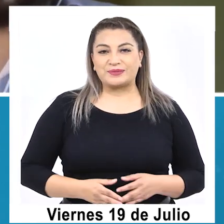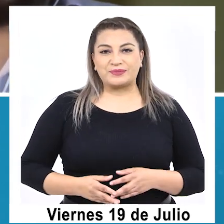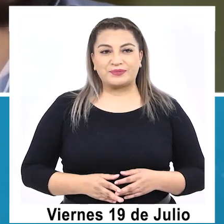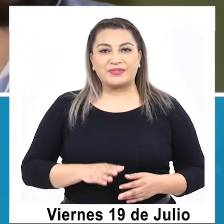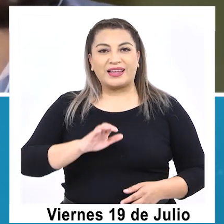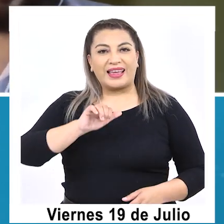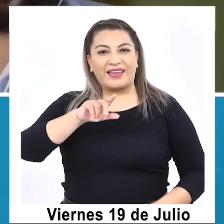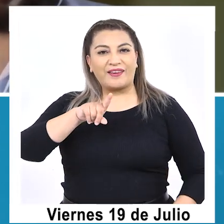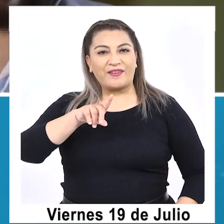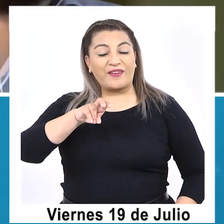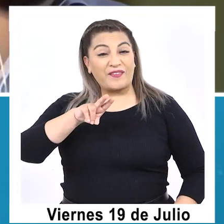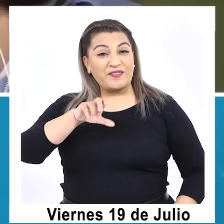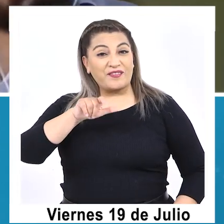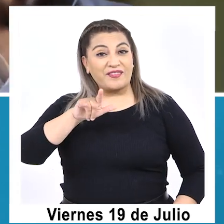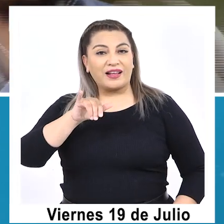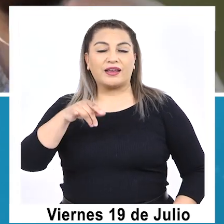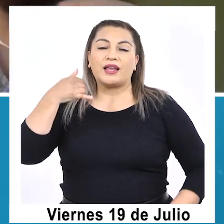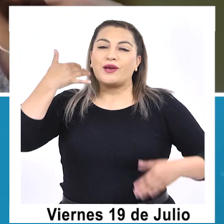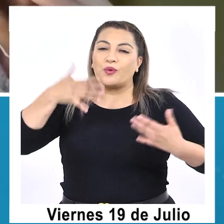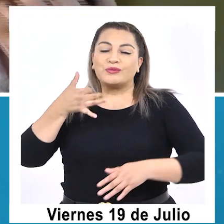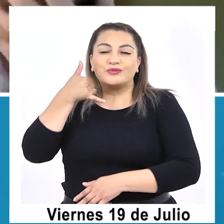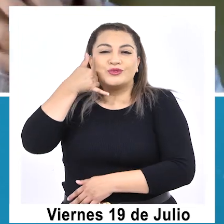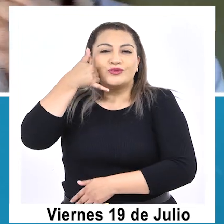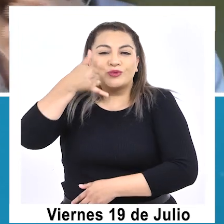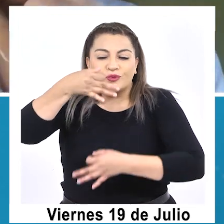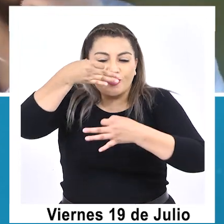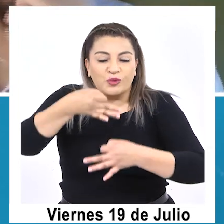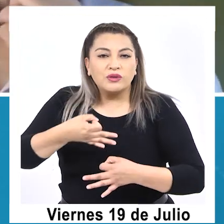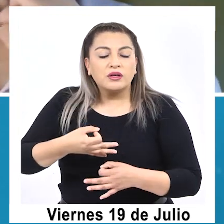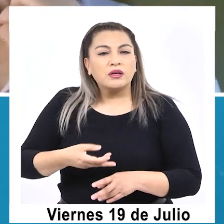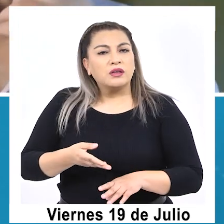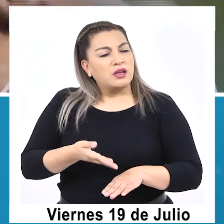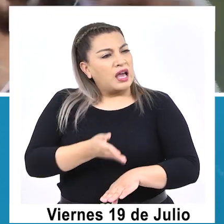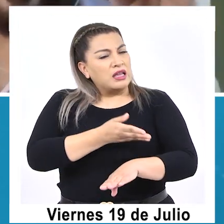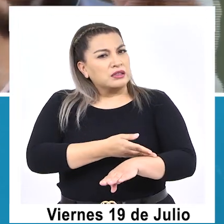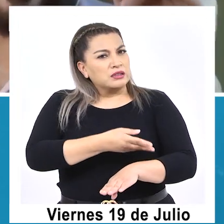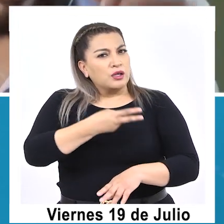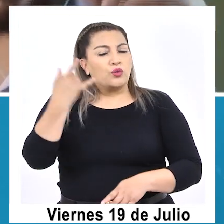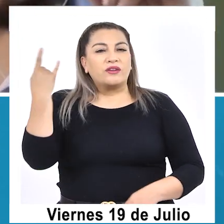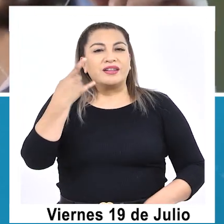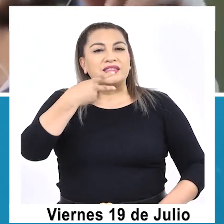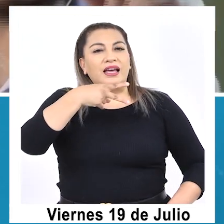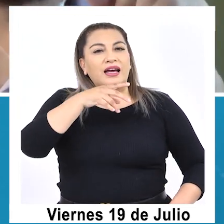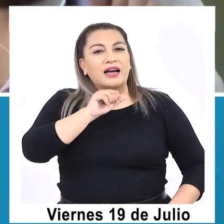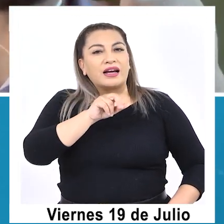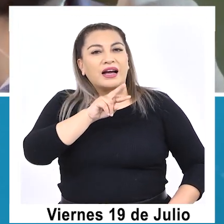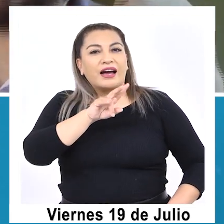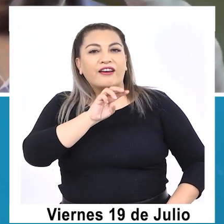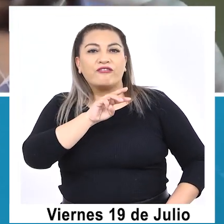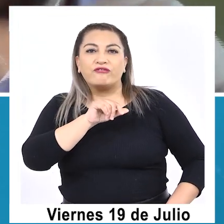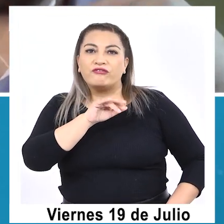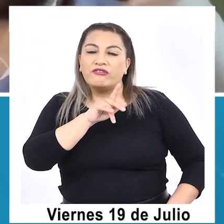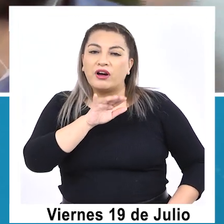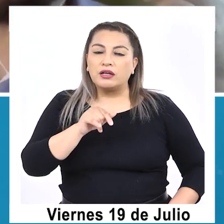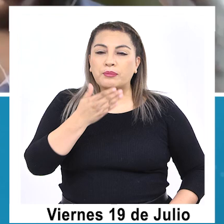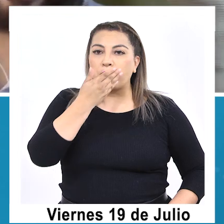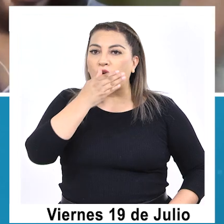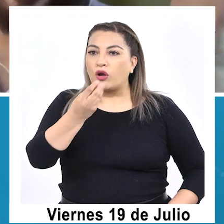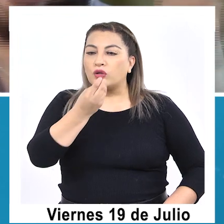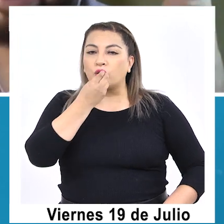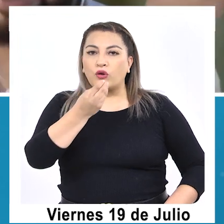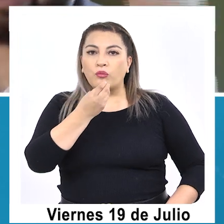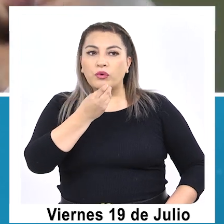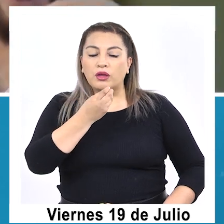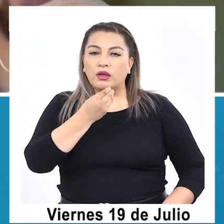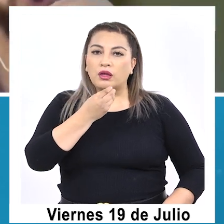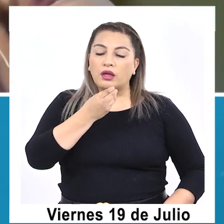Evelyn, la llamamos justamente porque estábamos viendo un estudio de Harvard que dice que mientras mejor nos alimentemos en la